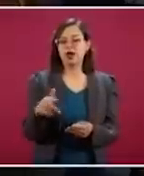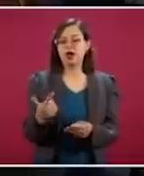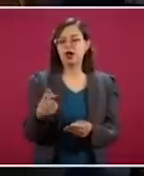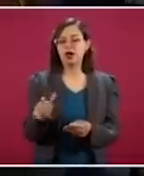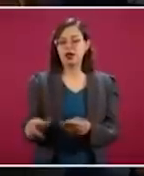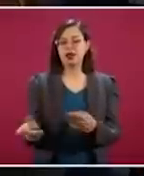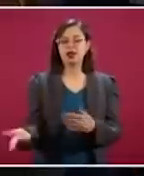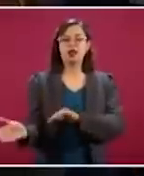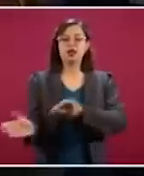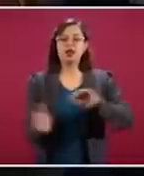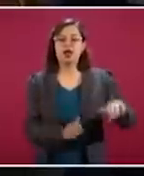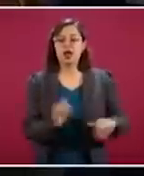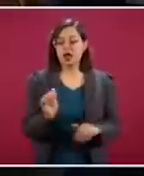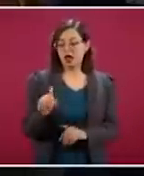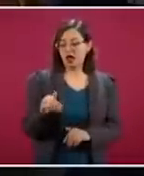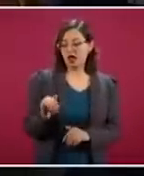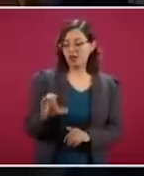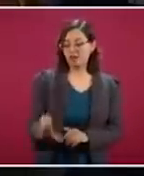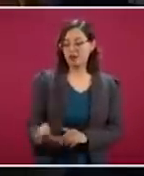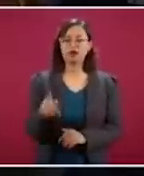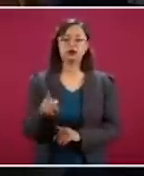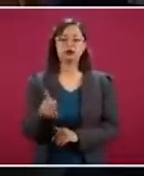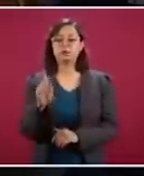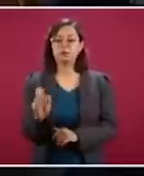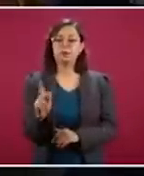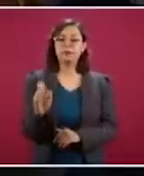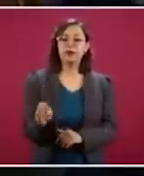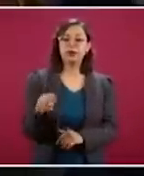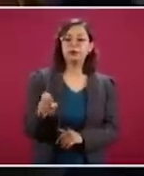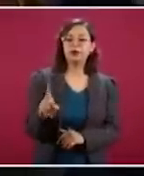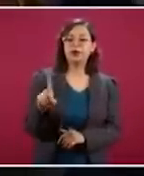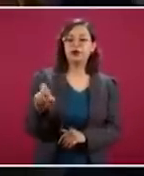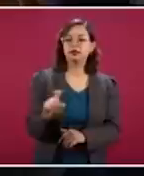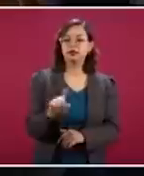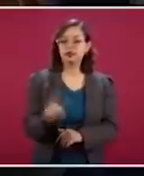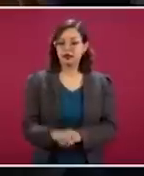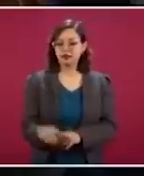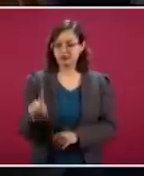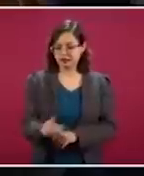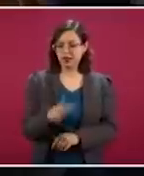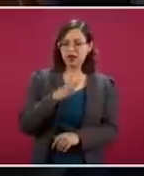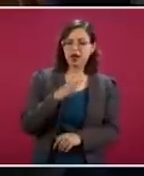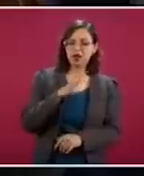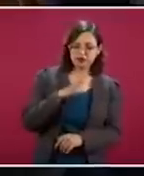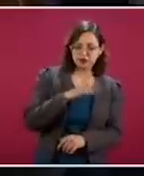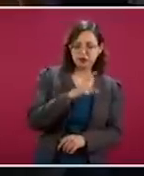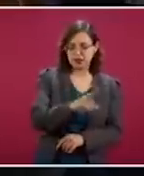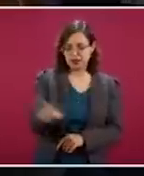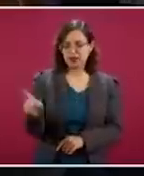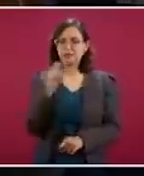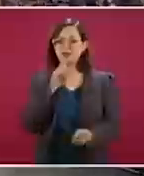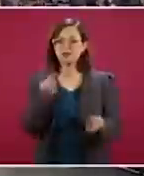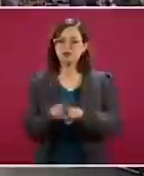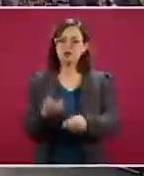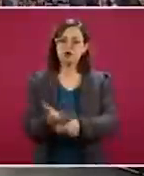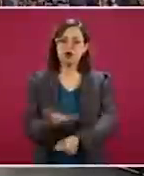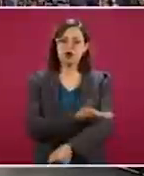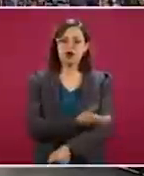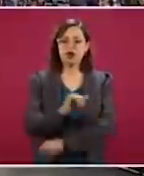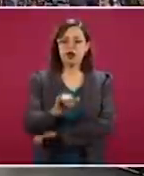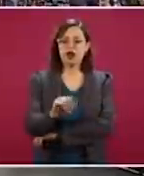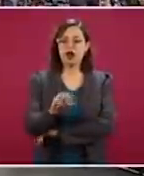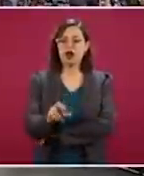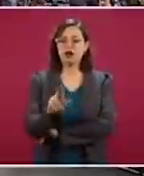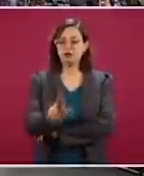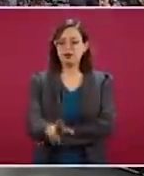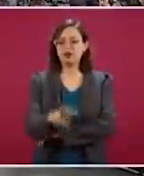la AMIB con Pepe Méndez, por ahí lo vi hace rato, también acompañado por Javier Alvarado. Está